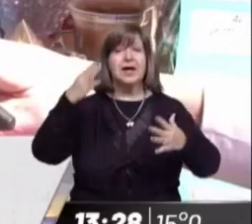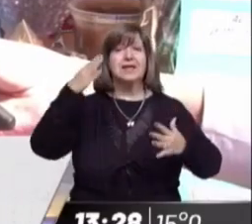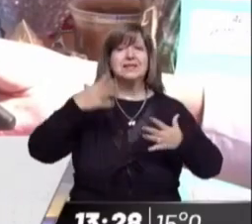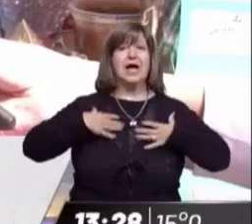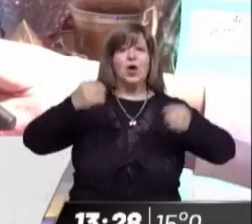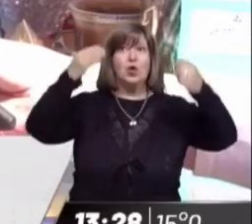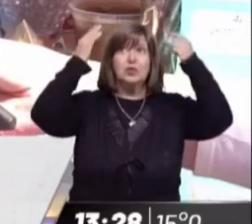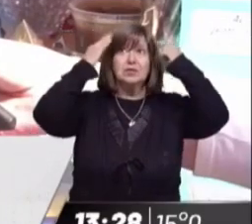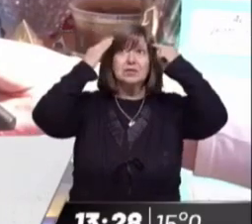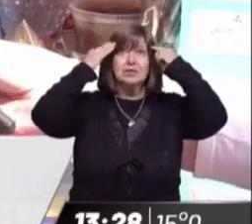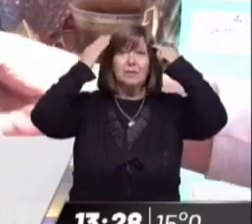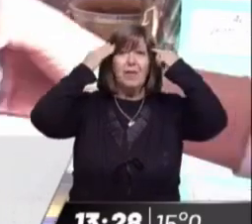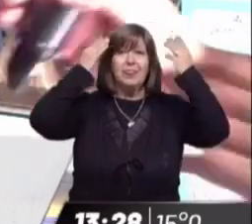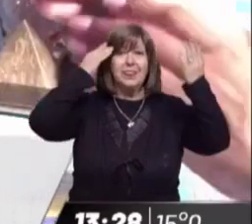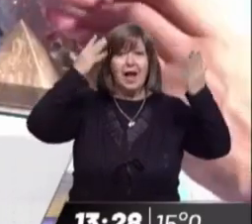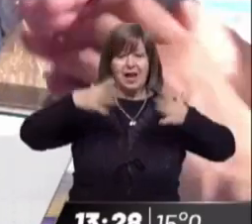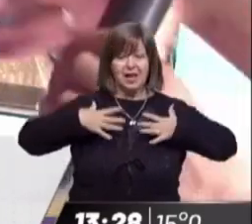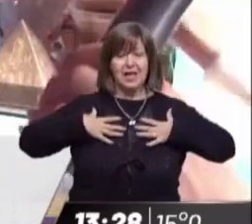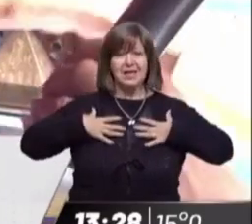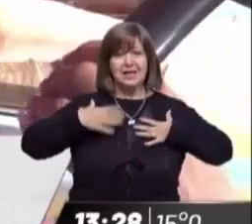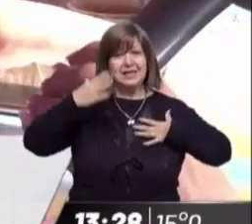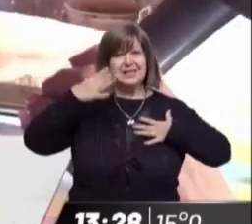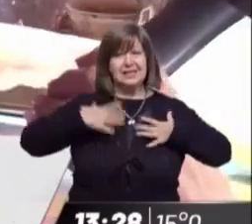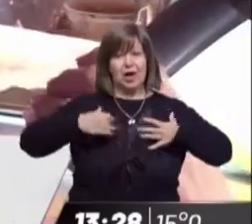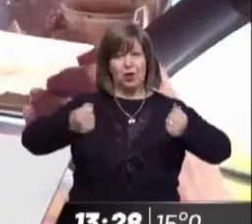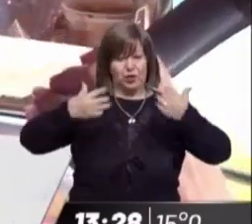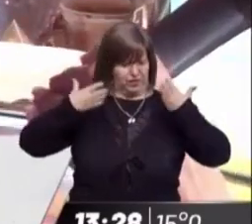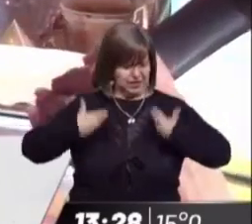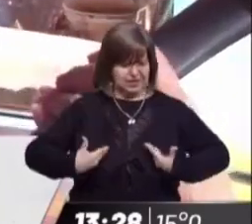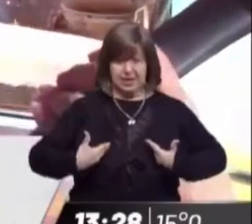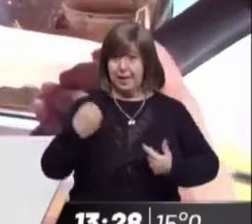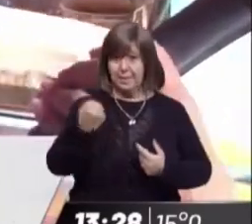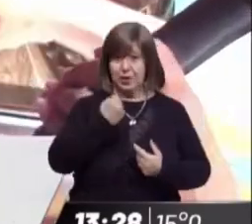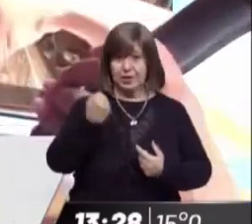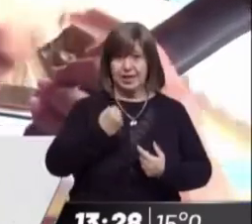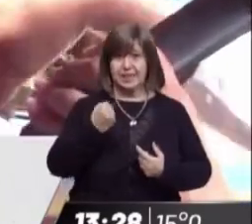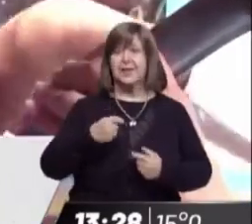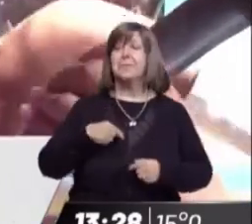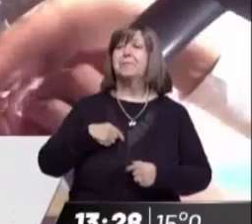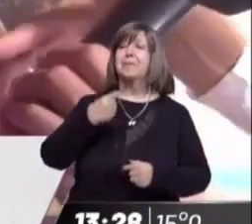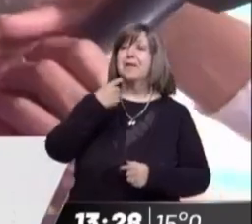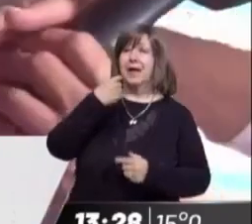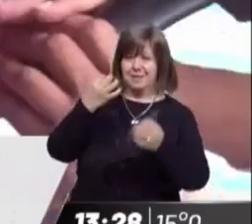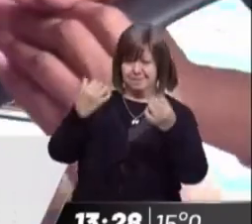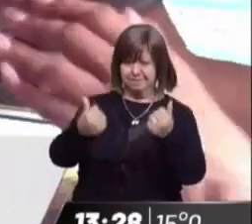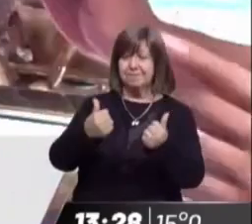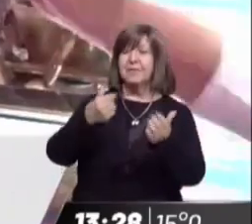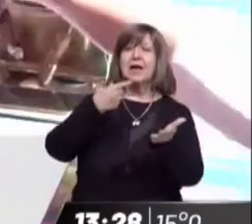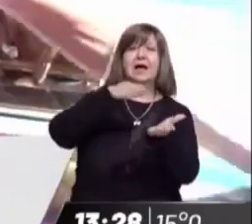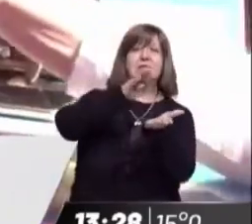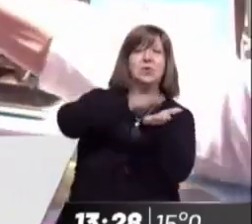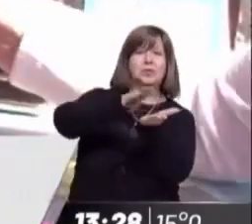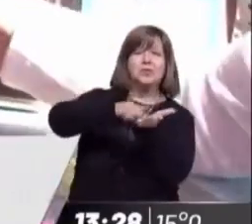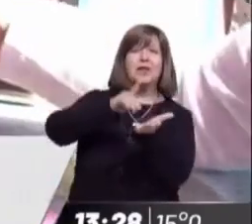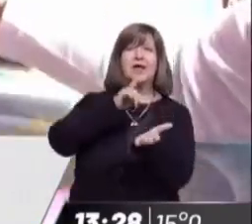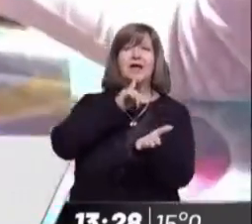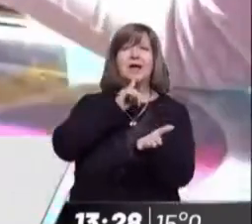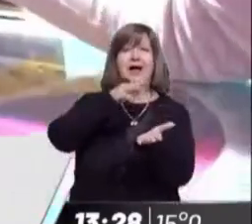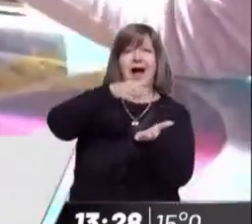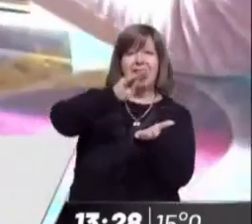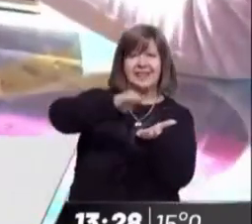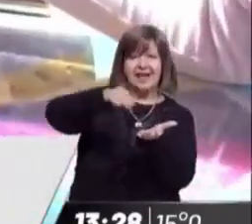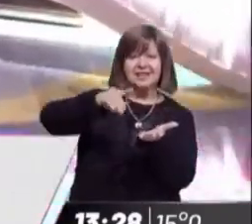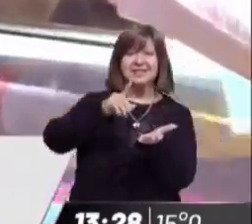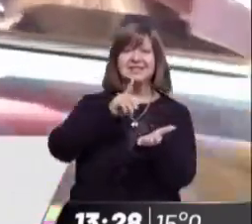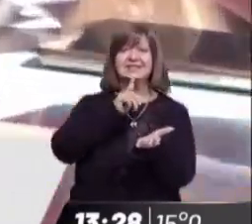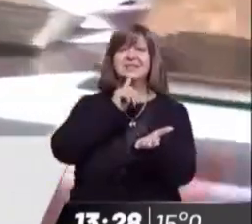bien bienestar clar y acá Mira Estas son las cartas del Tarot y acá tenemos en el arcano mayor que es el un tarot